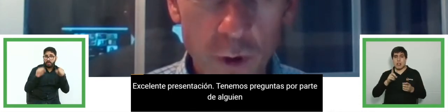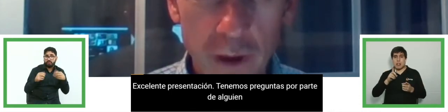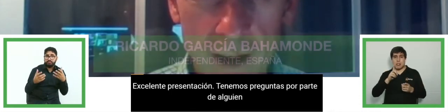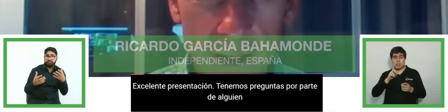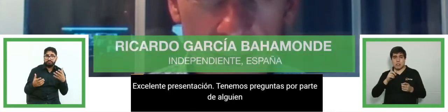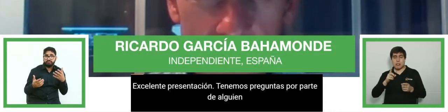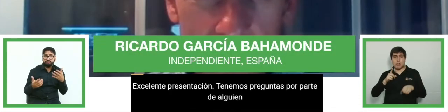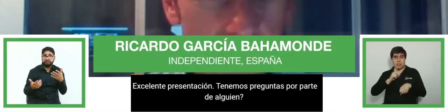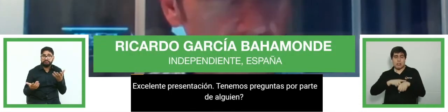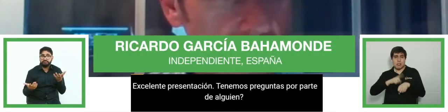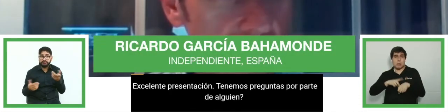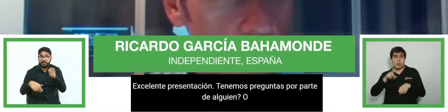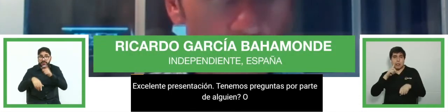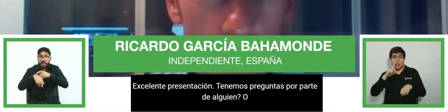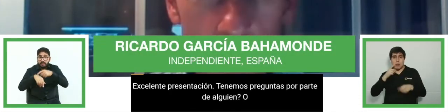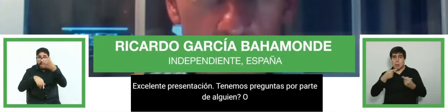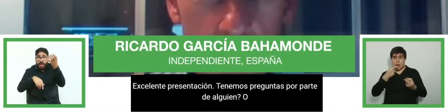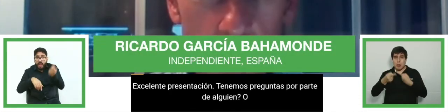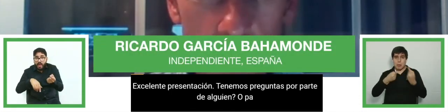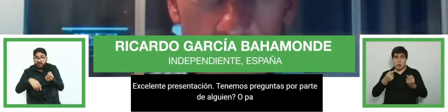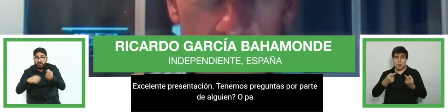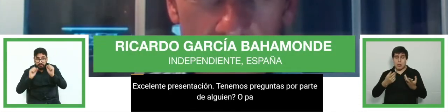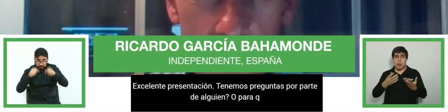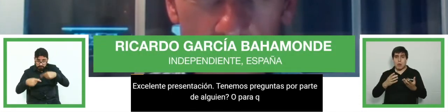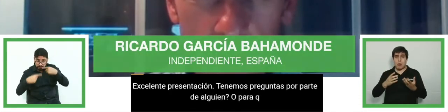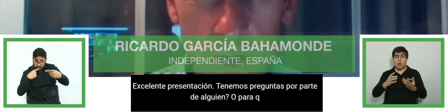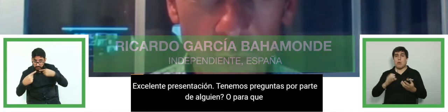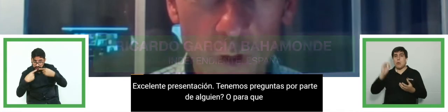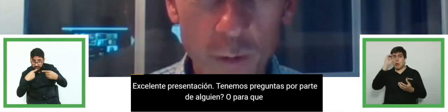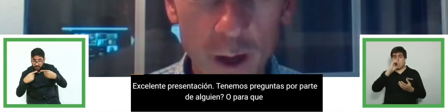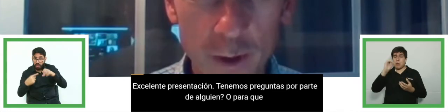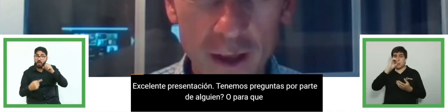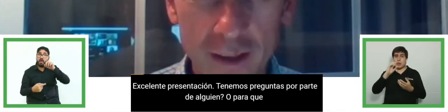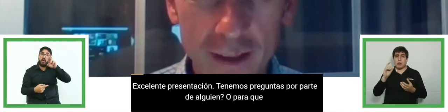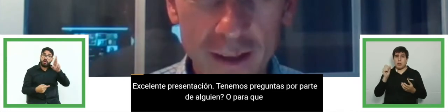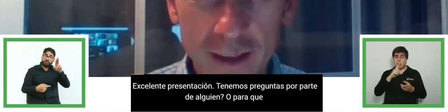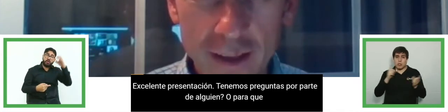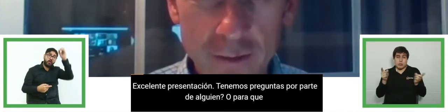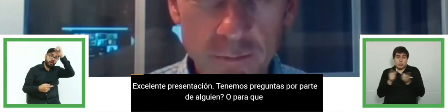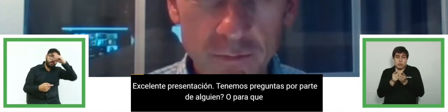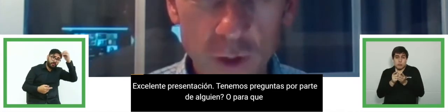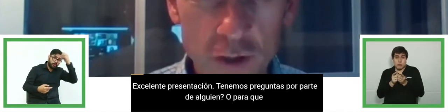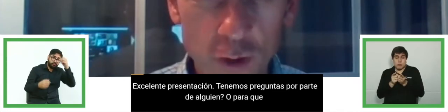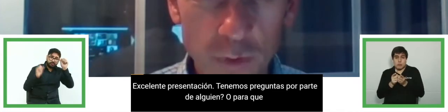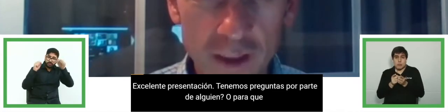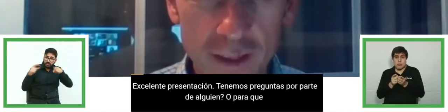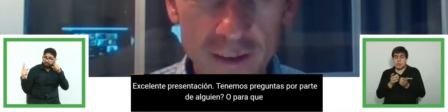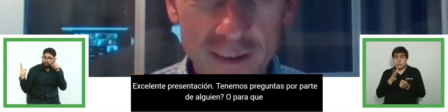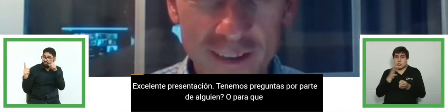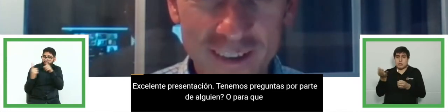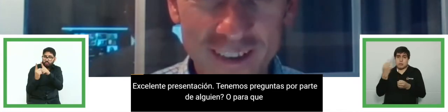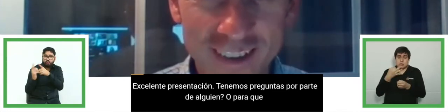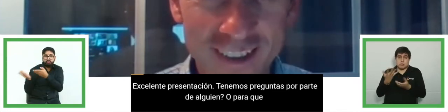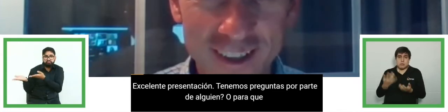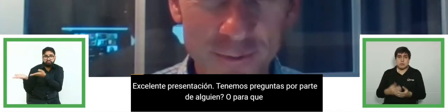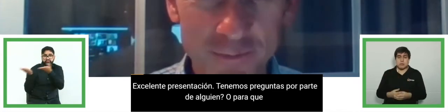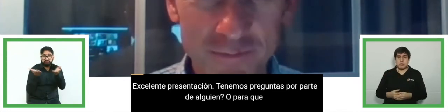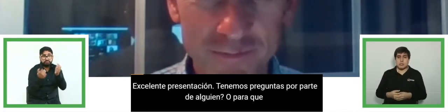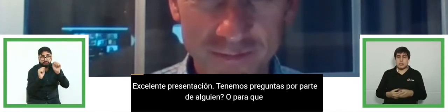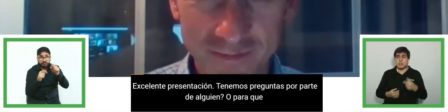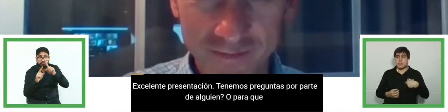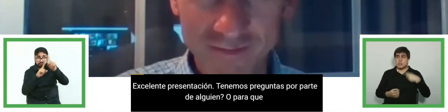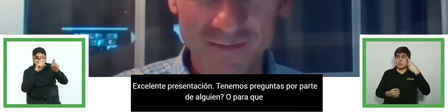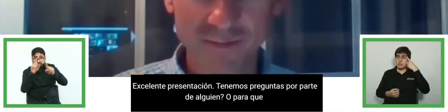tendríamos tiempo para que alguien hiciera algunos últimos comentarios, algo muy breve. No sé, tú me dices. Yo creo